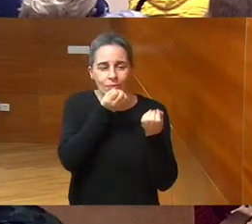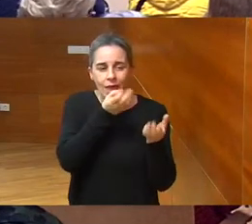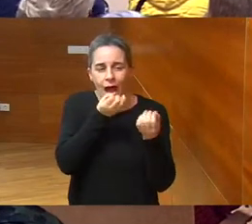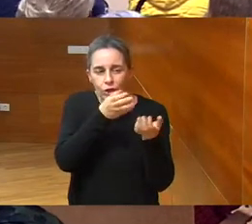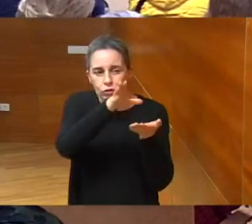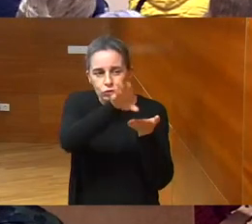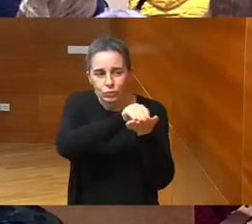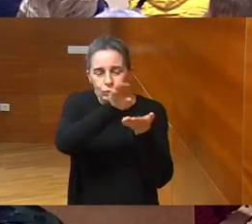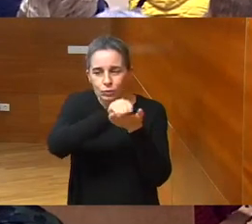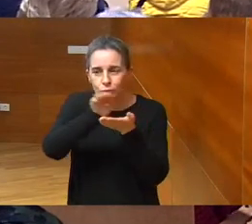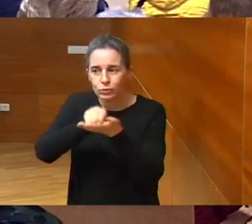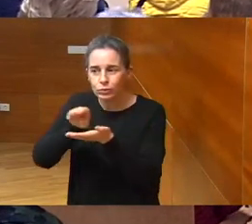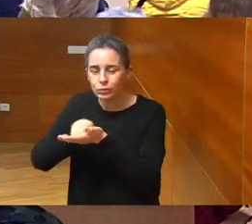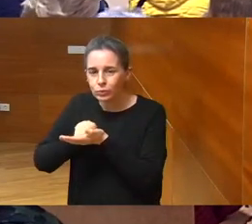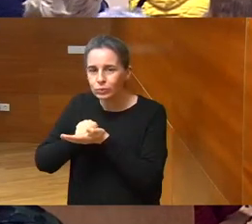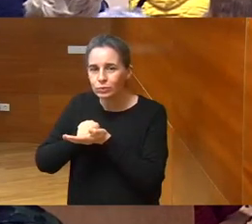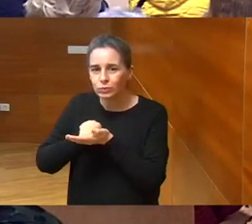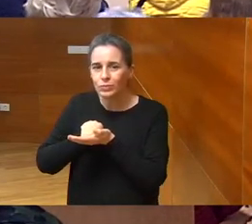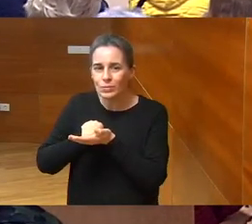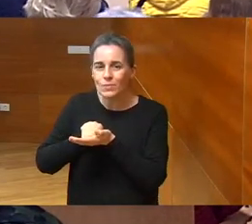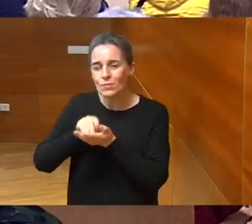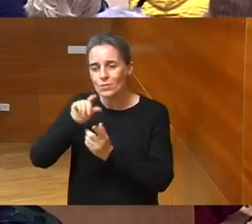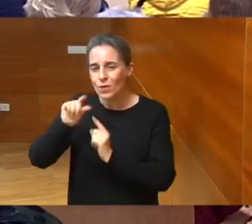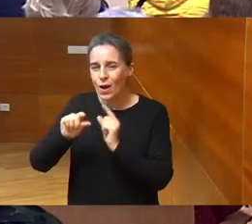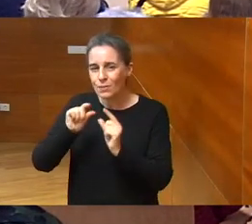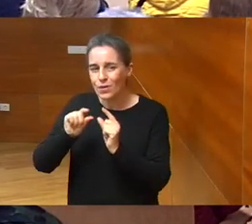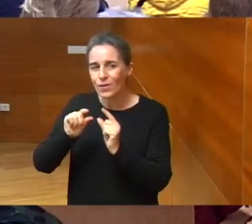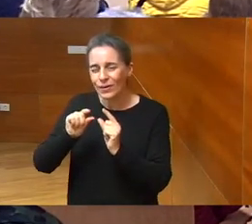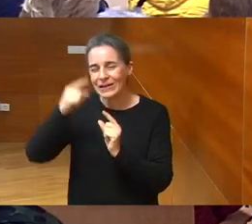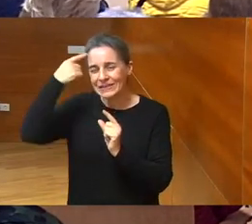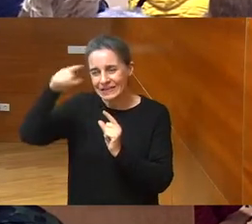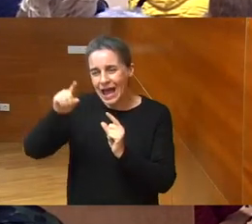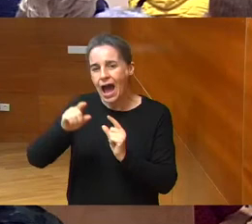echar al Patiño va inflando no bailando